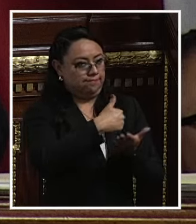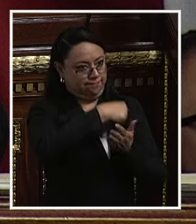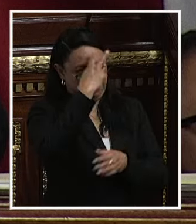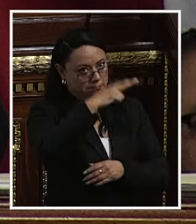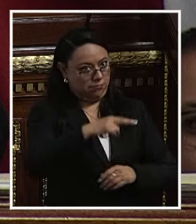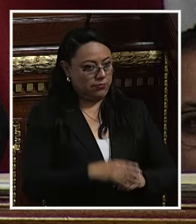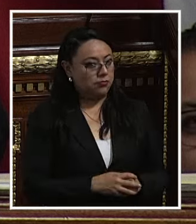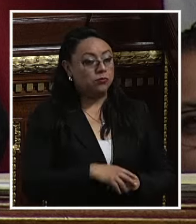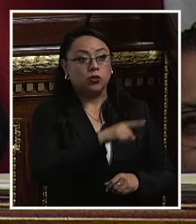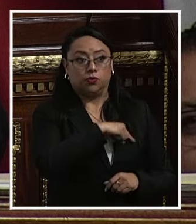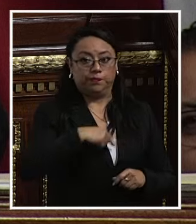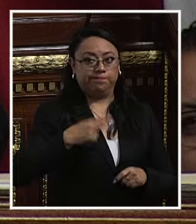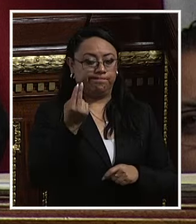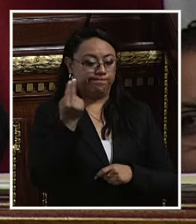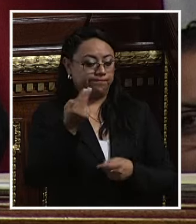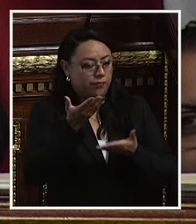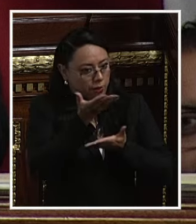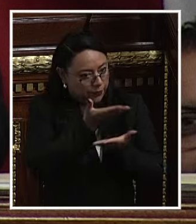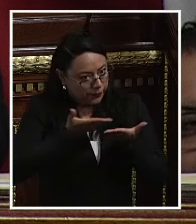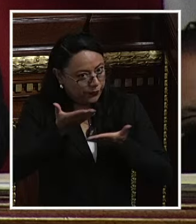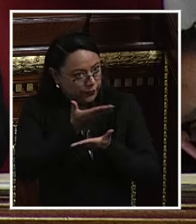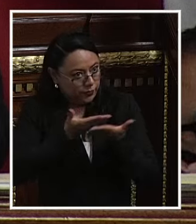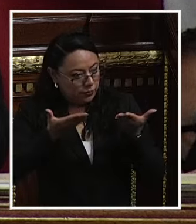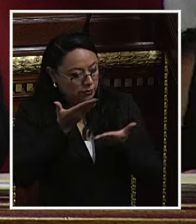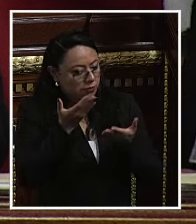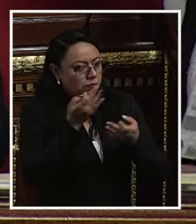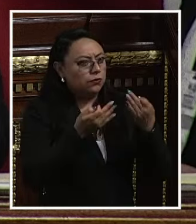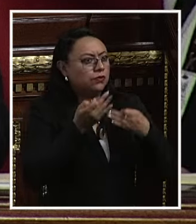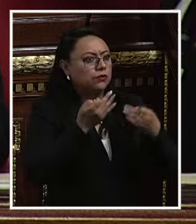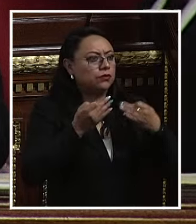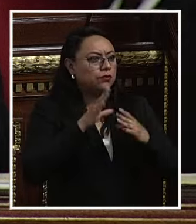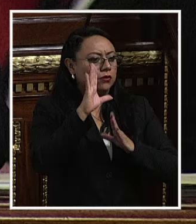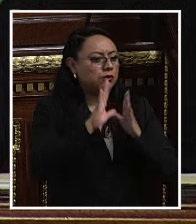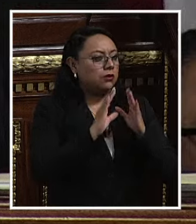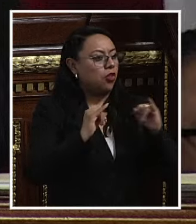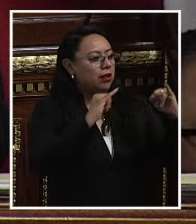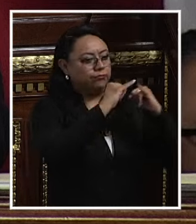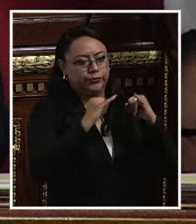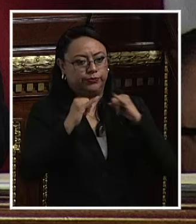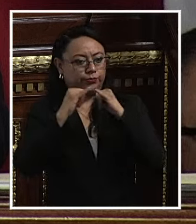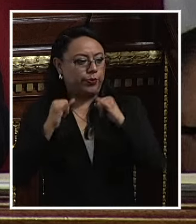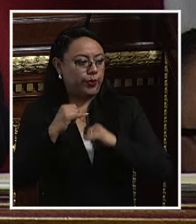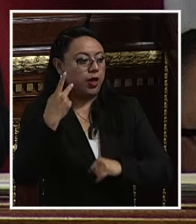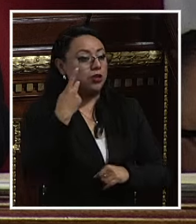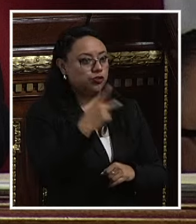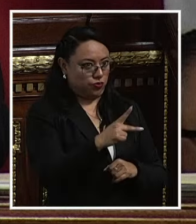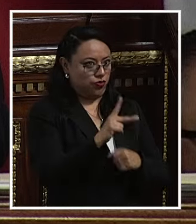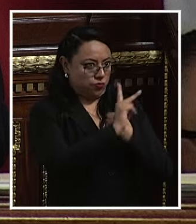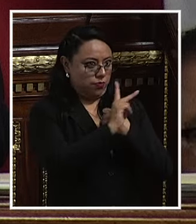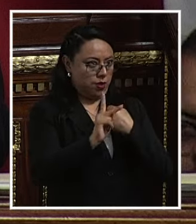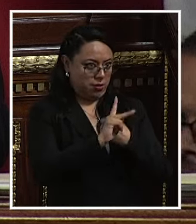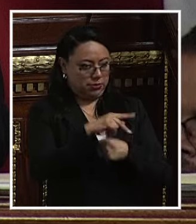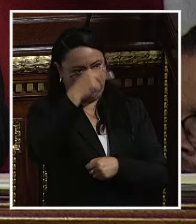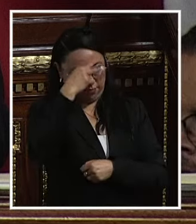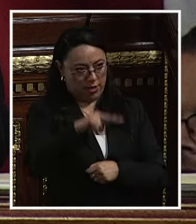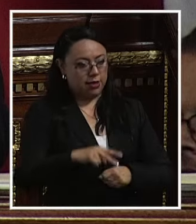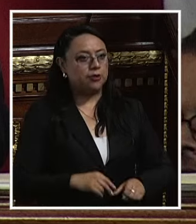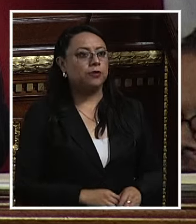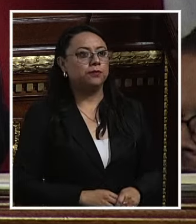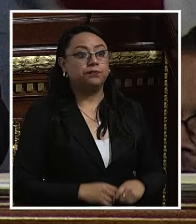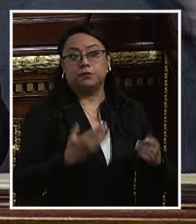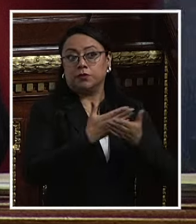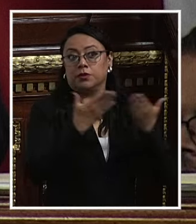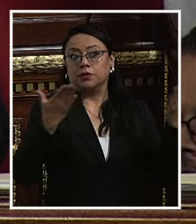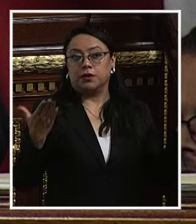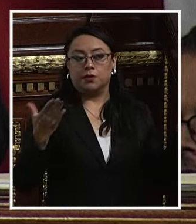de colaboración con todas las instituciones del Estado mexicano. En el Estado